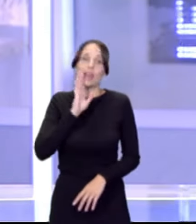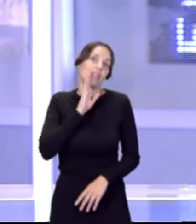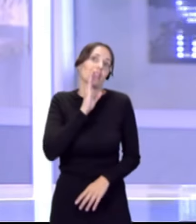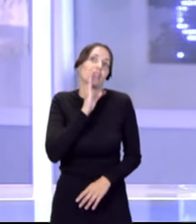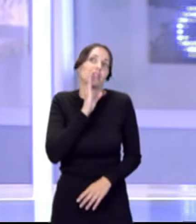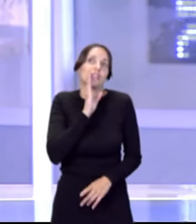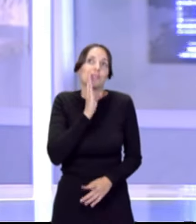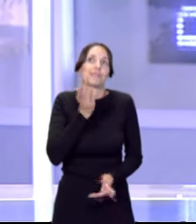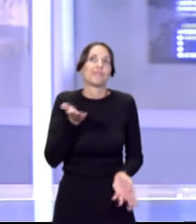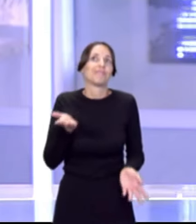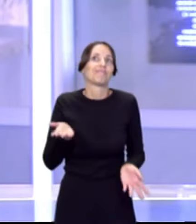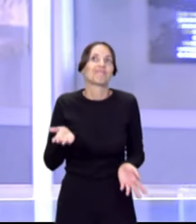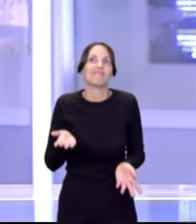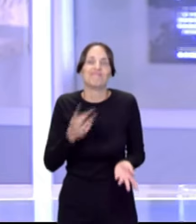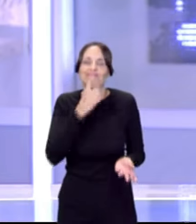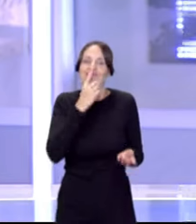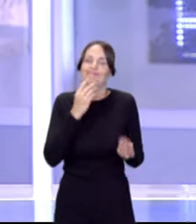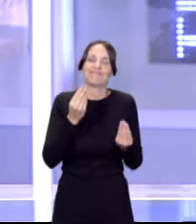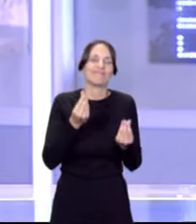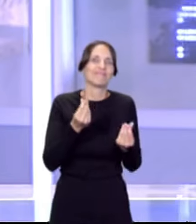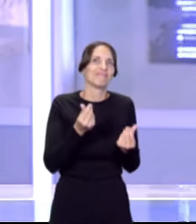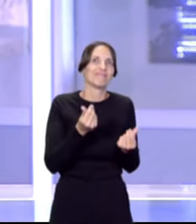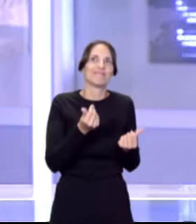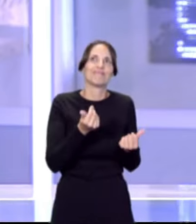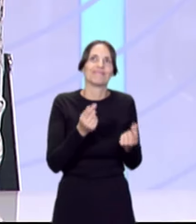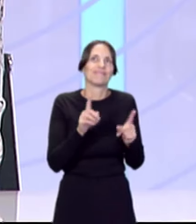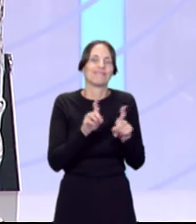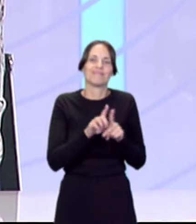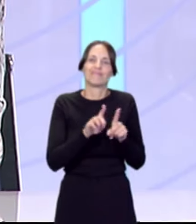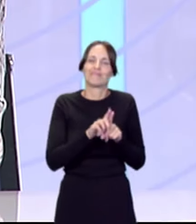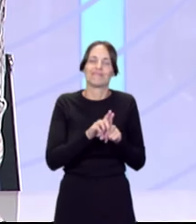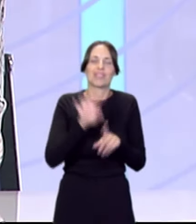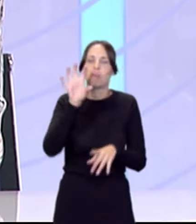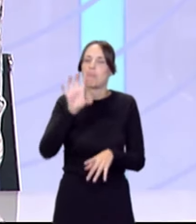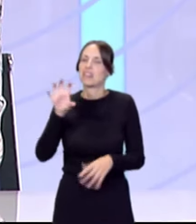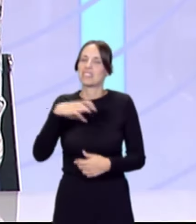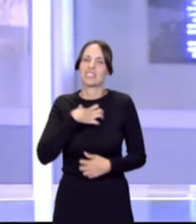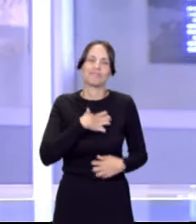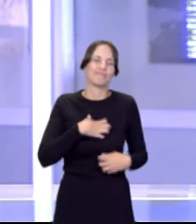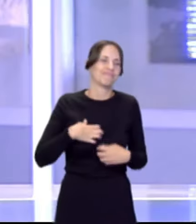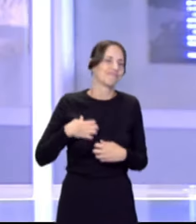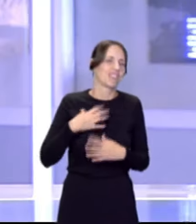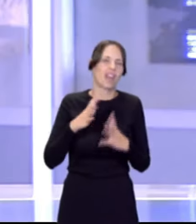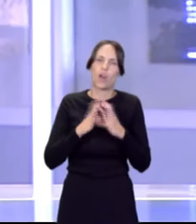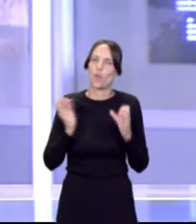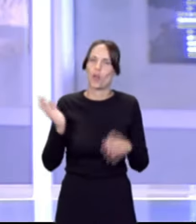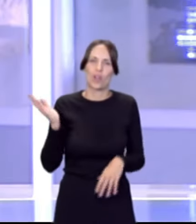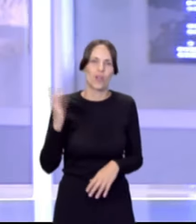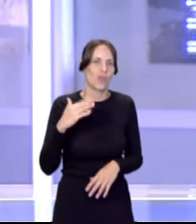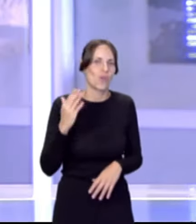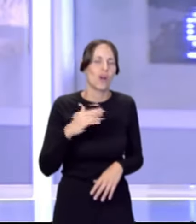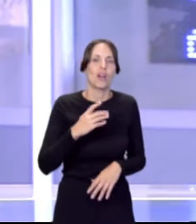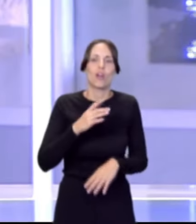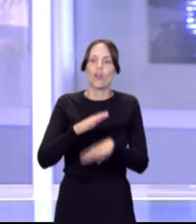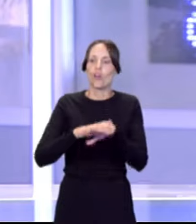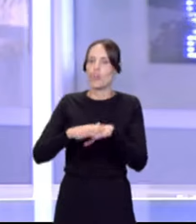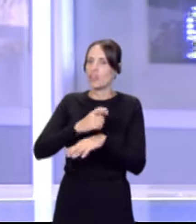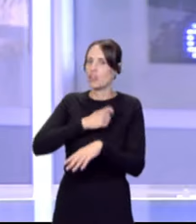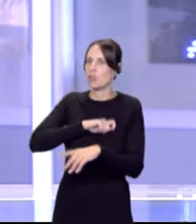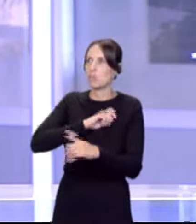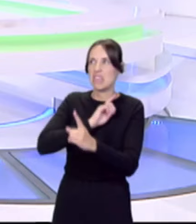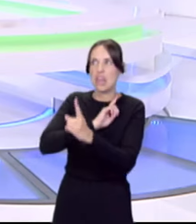hay una sensación de primero de disconformidad de unos y otros, no se ponen de acuerdo las instituciones, repito, gobierno de España por un lado que está en